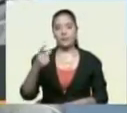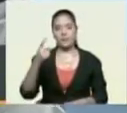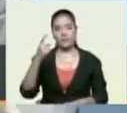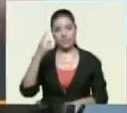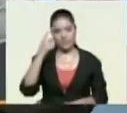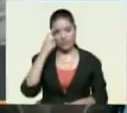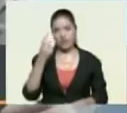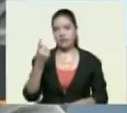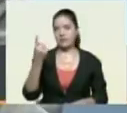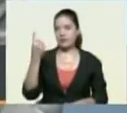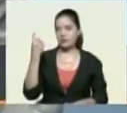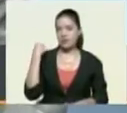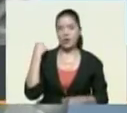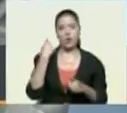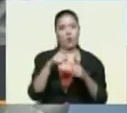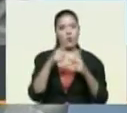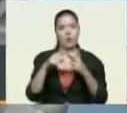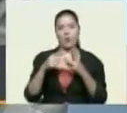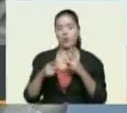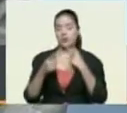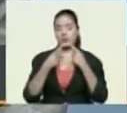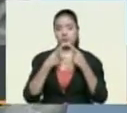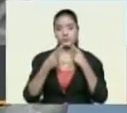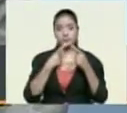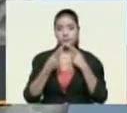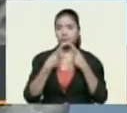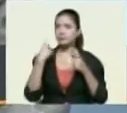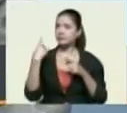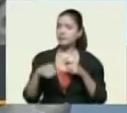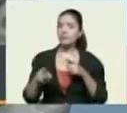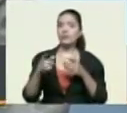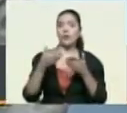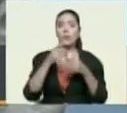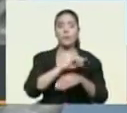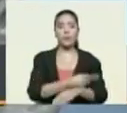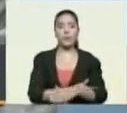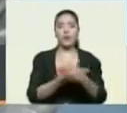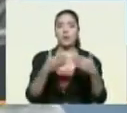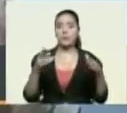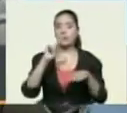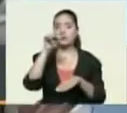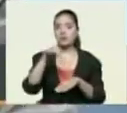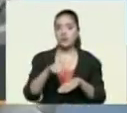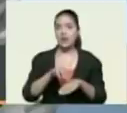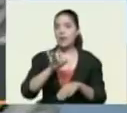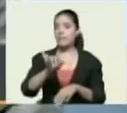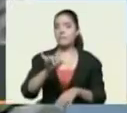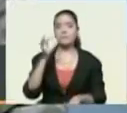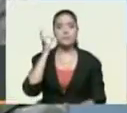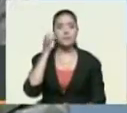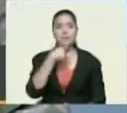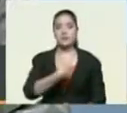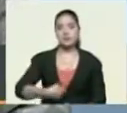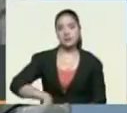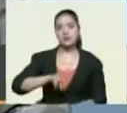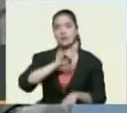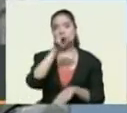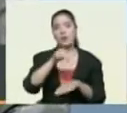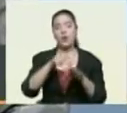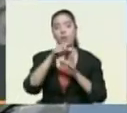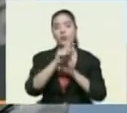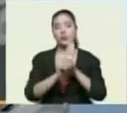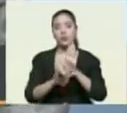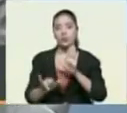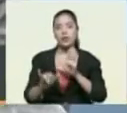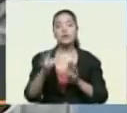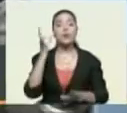de ayer y en otras alocuciones, y los otros jefes de poderes públicos nacionales, la propia presidenta de la Asamblea Nacional Constituyente,